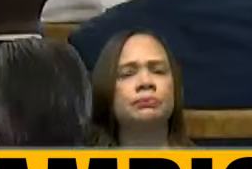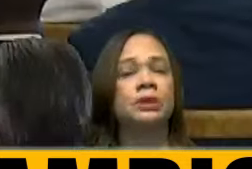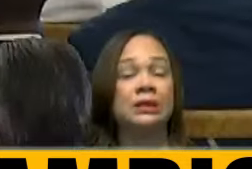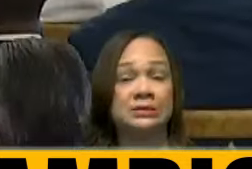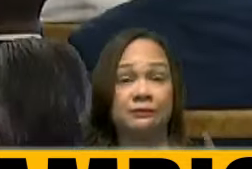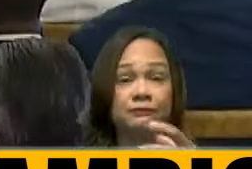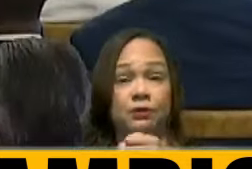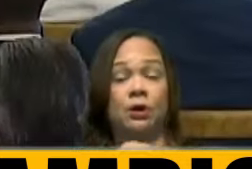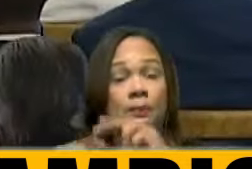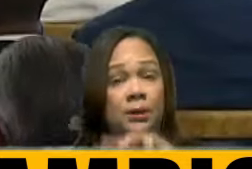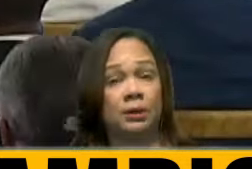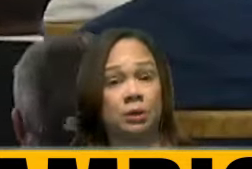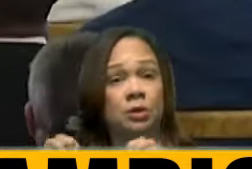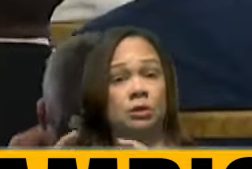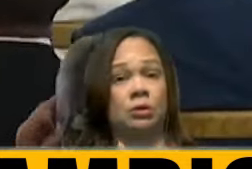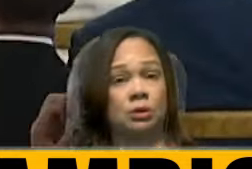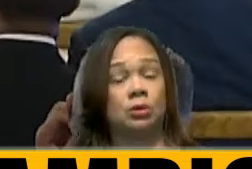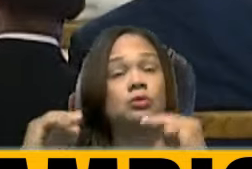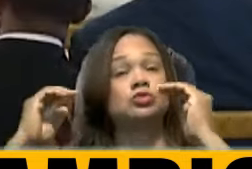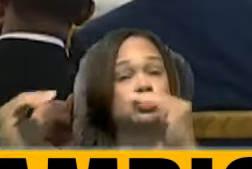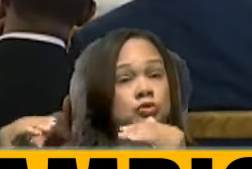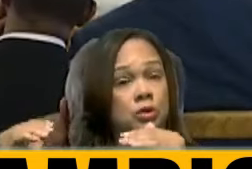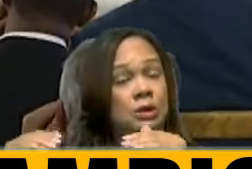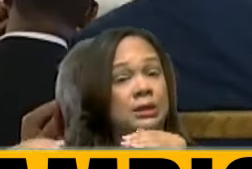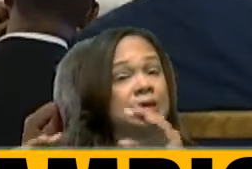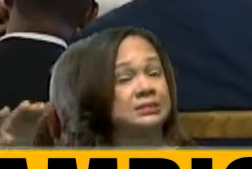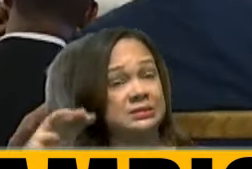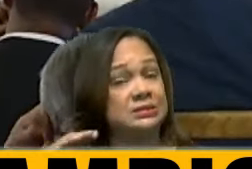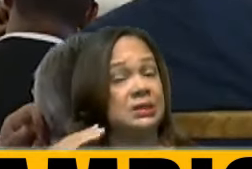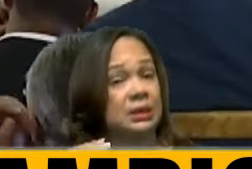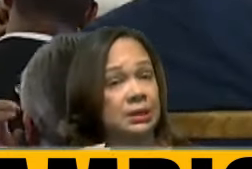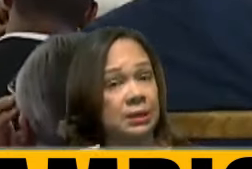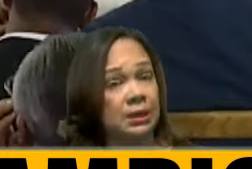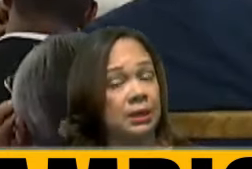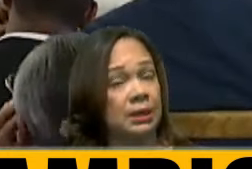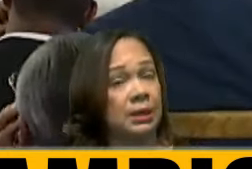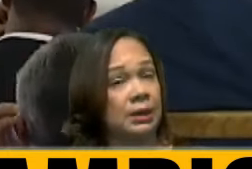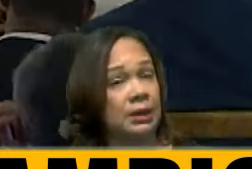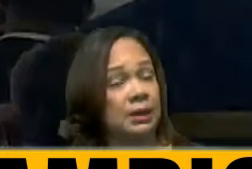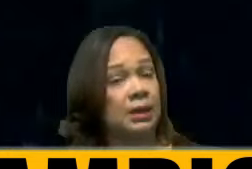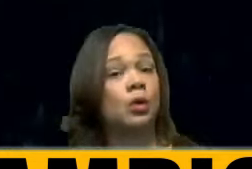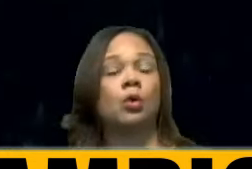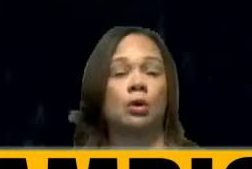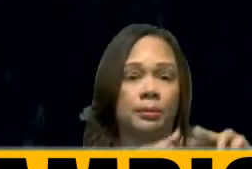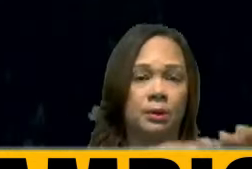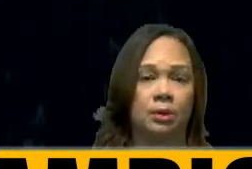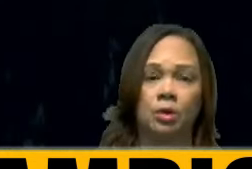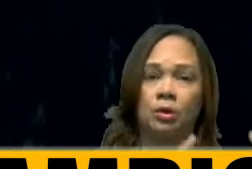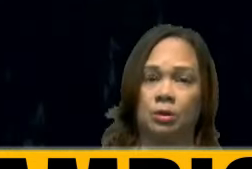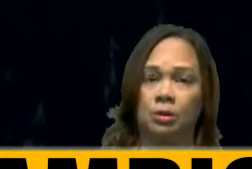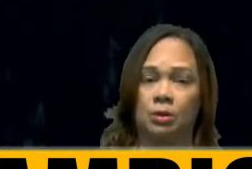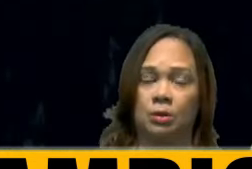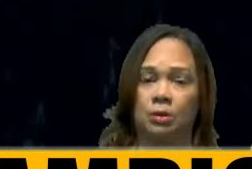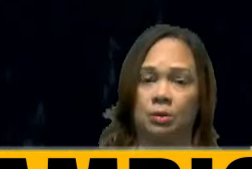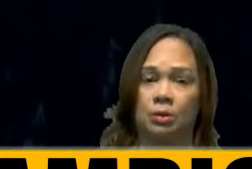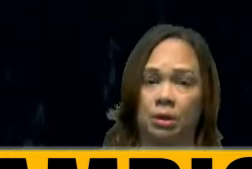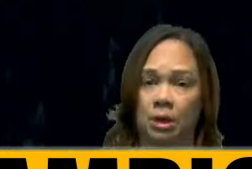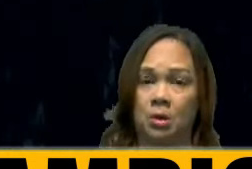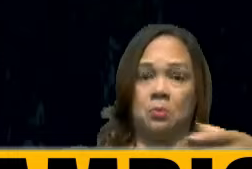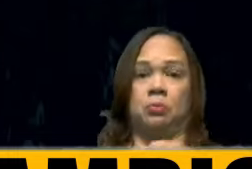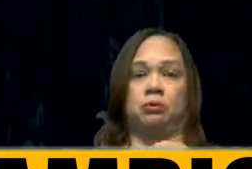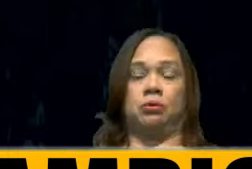fusionando el Ministerio de educación superior ciencia y tecnología mesit con el Ministerio de Educación